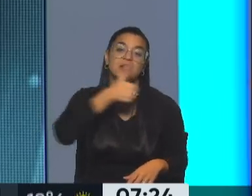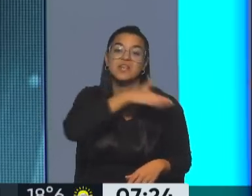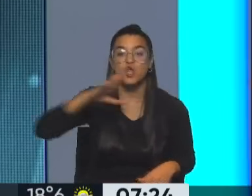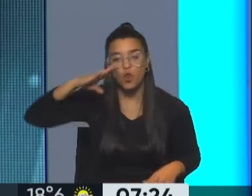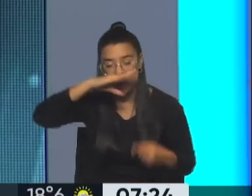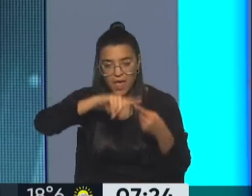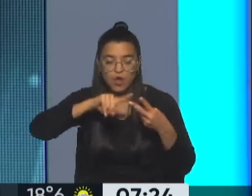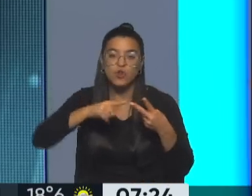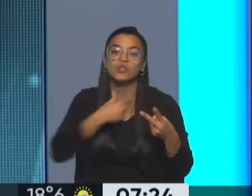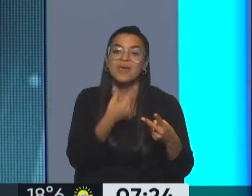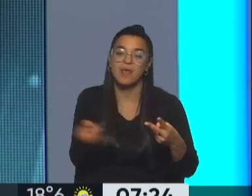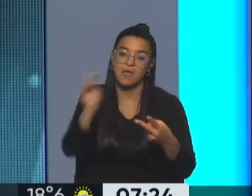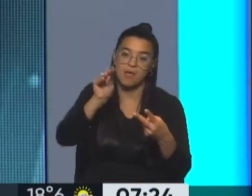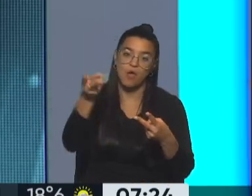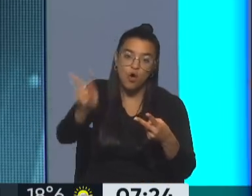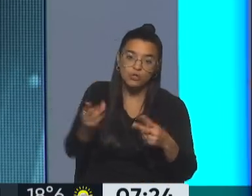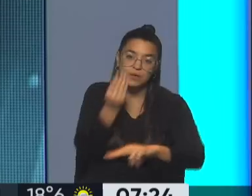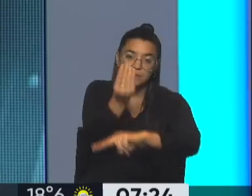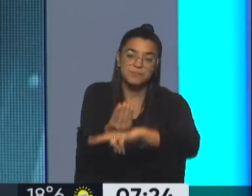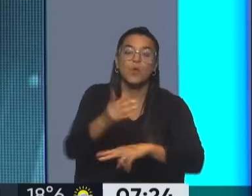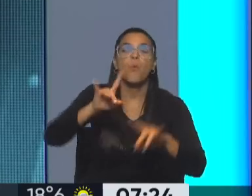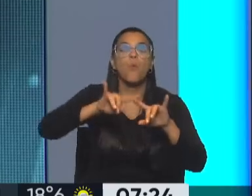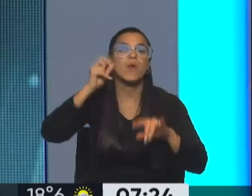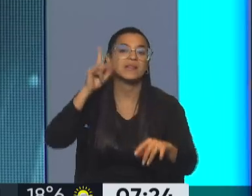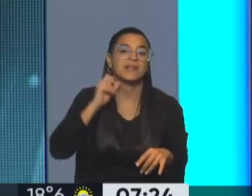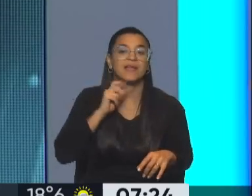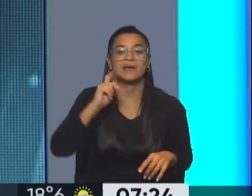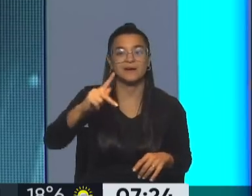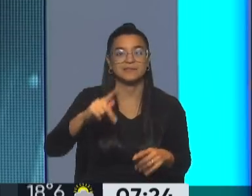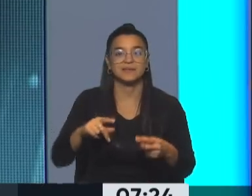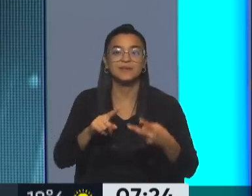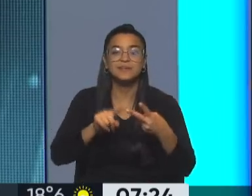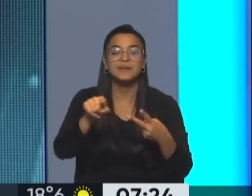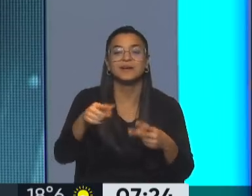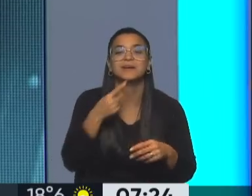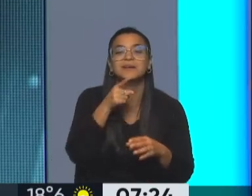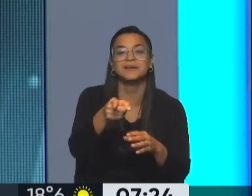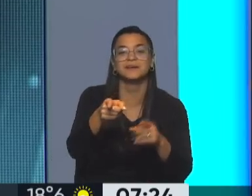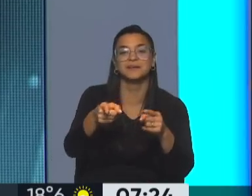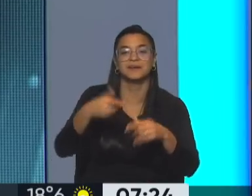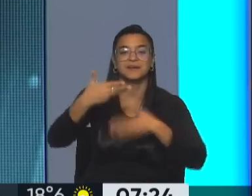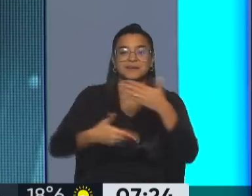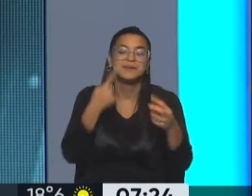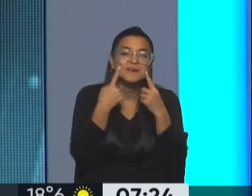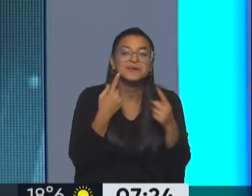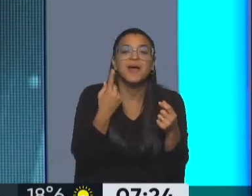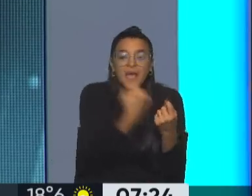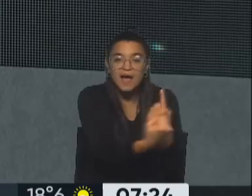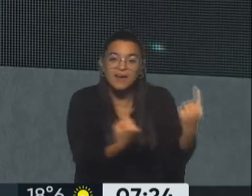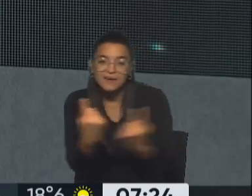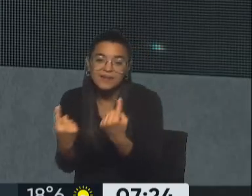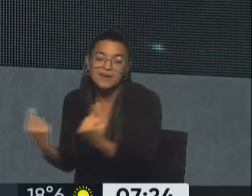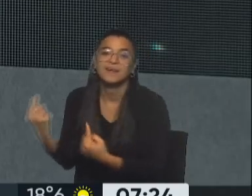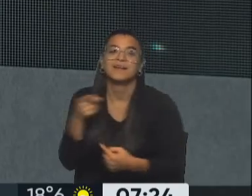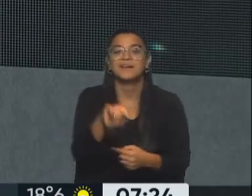Negro con el intento de reelección de Alberto Hueltilnec. Hay que interpretarlos, habrá que analizar caso por caso, pero lo cierto es... En el caso de